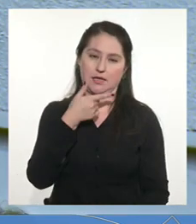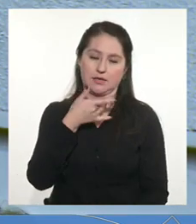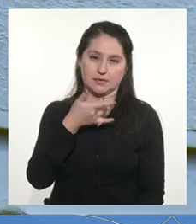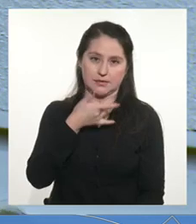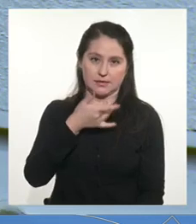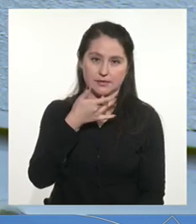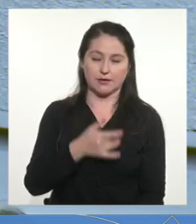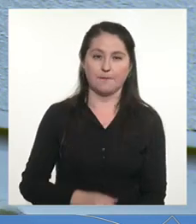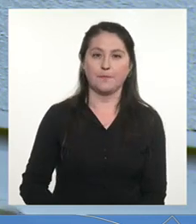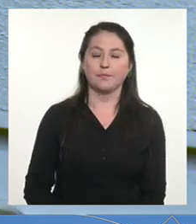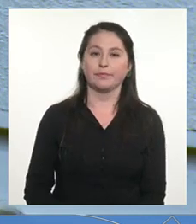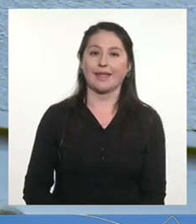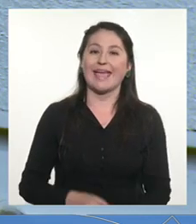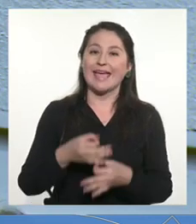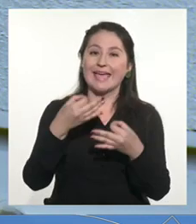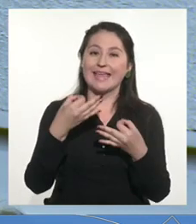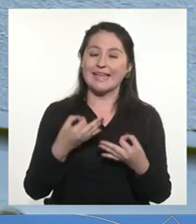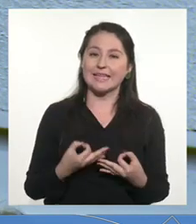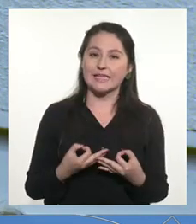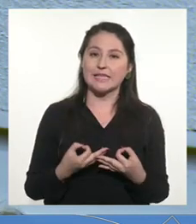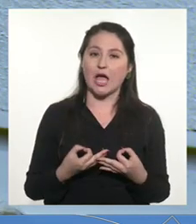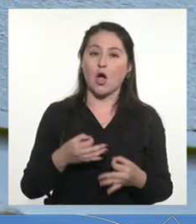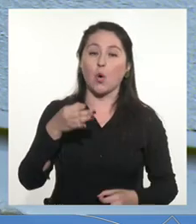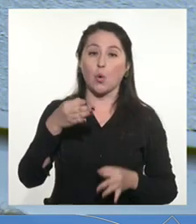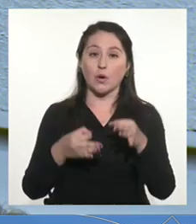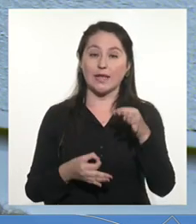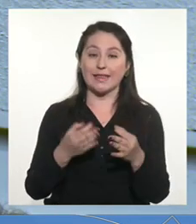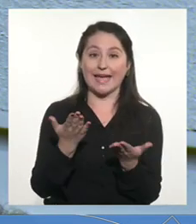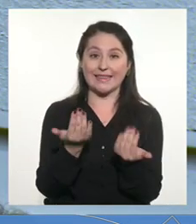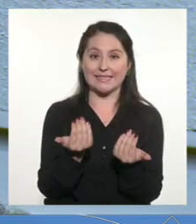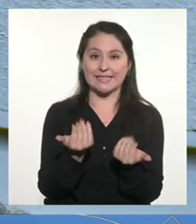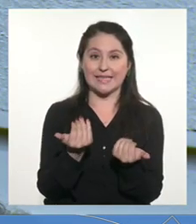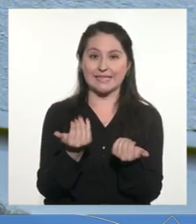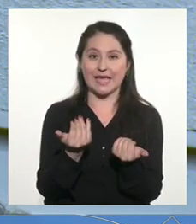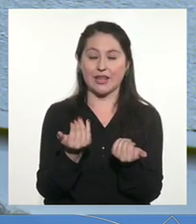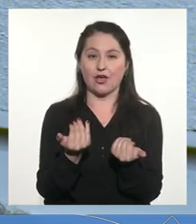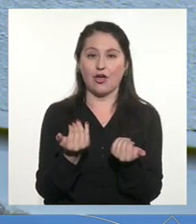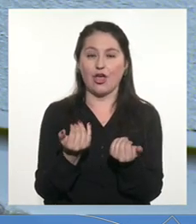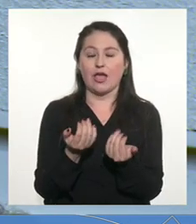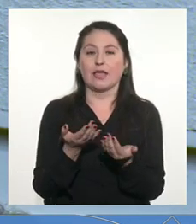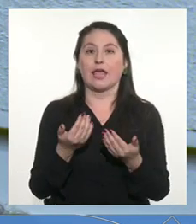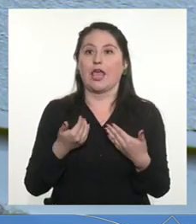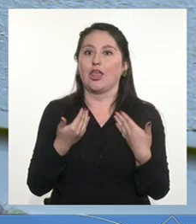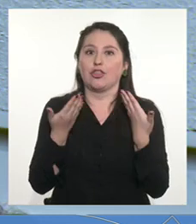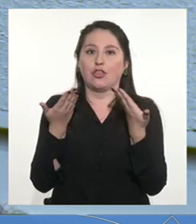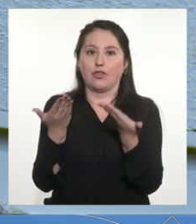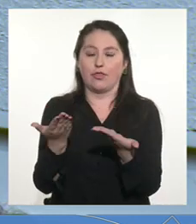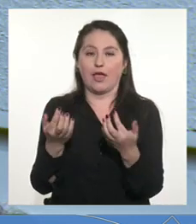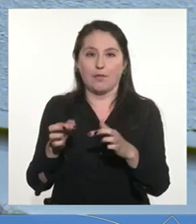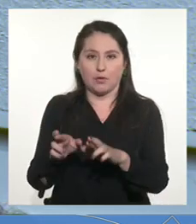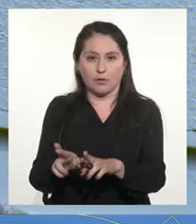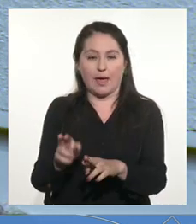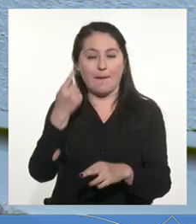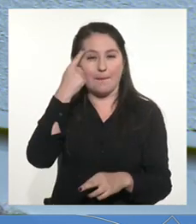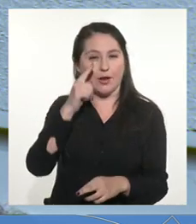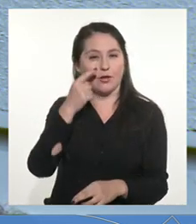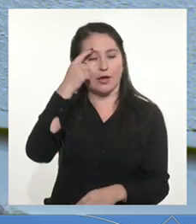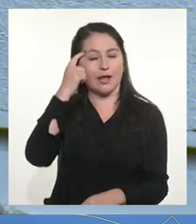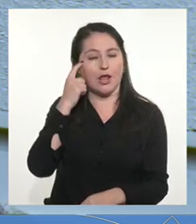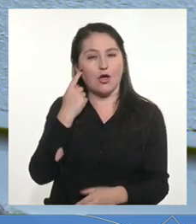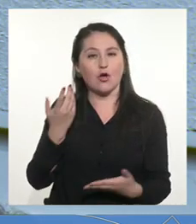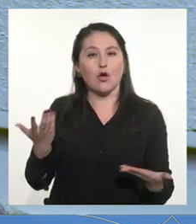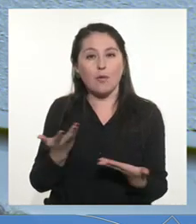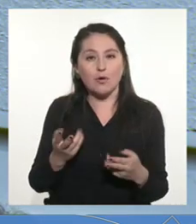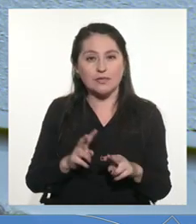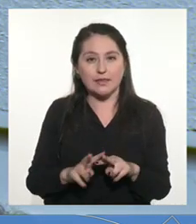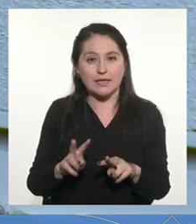certeza la certeza jurídica necesaria sea la que los ilumine pero creo que el medio y la forma puede ser